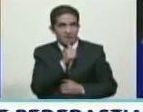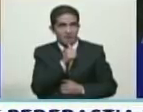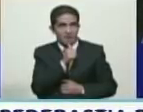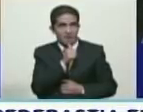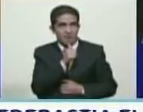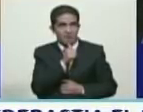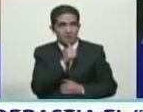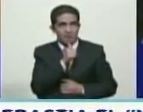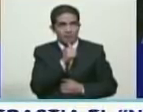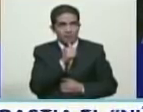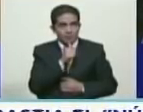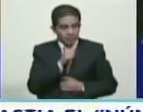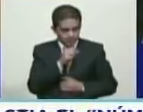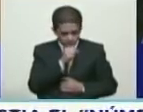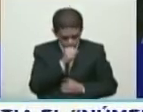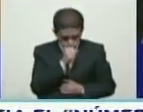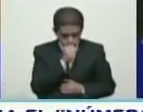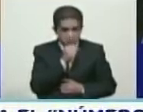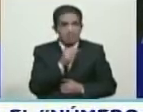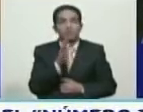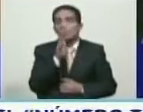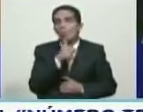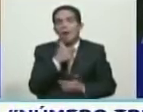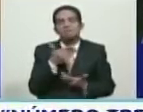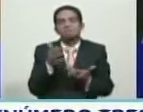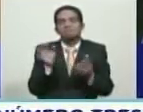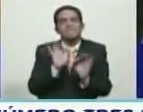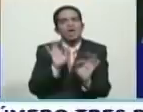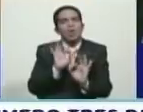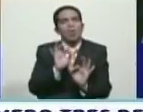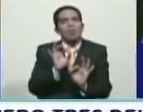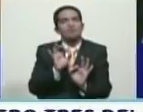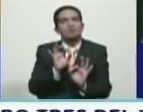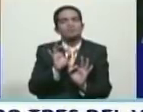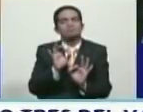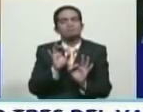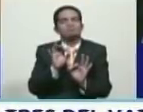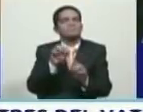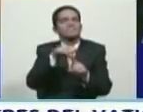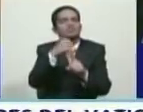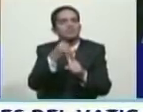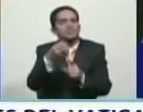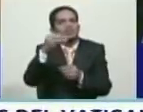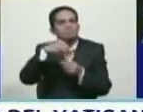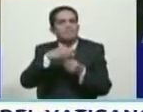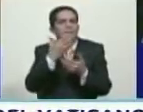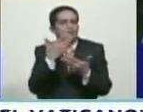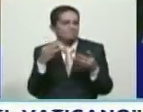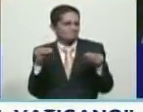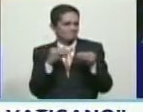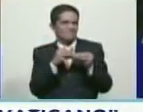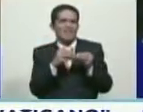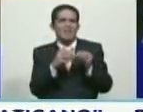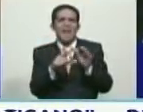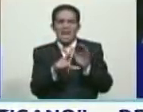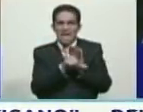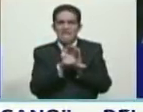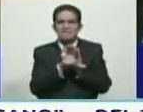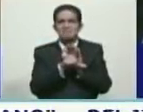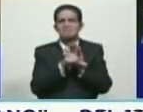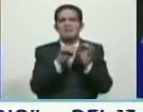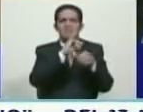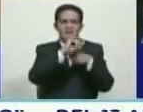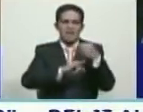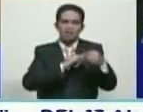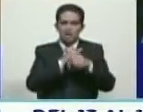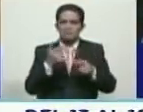condition known to international law. No hay ningún tipo de condición en virtud del derecho internacional que les permita intervenir en